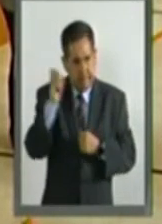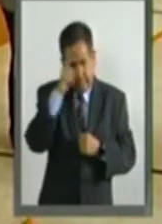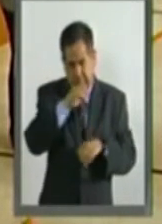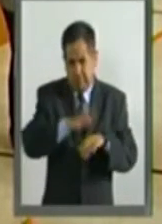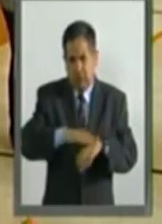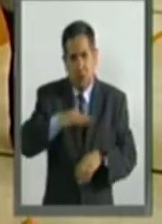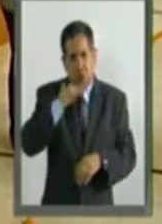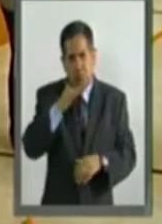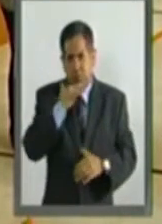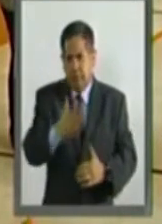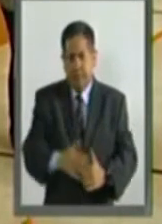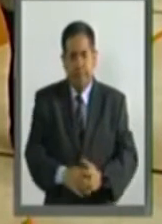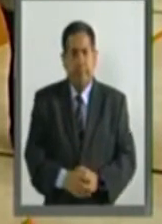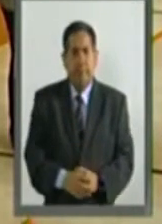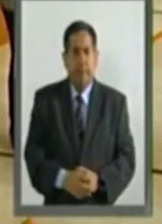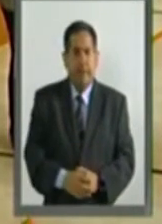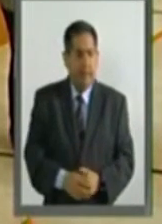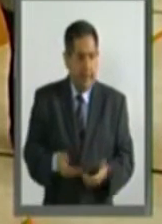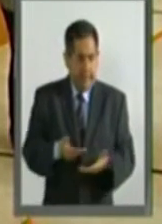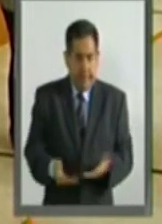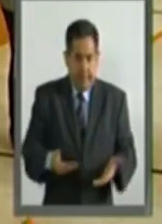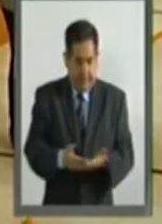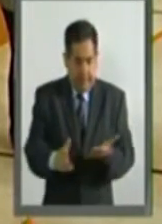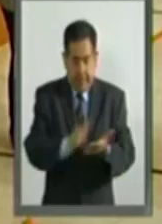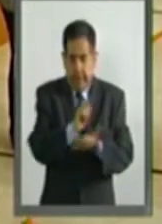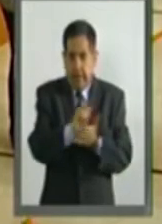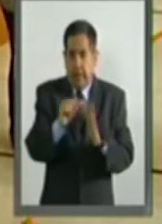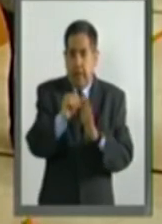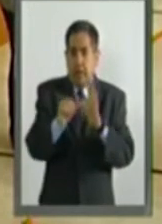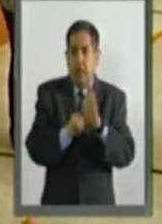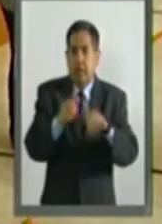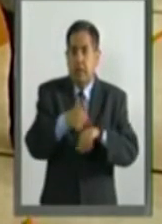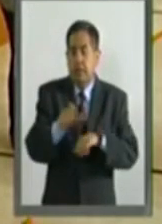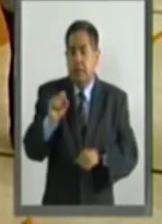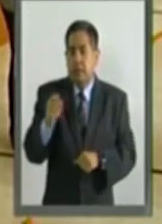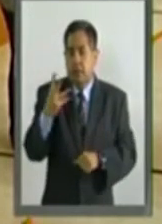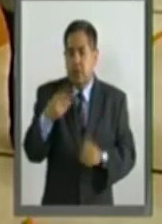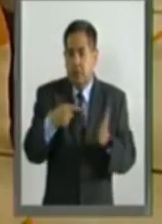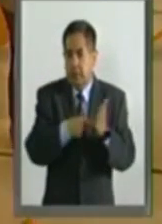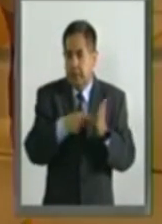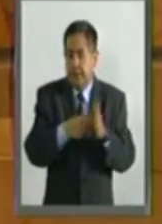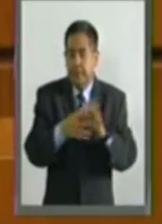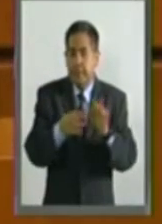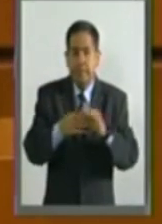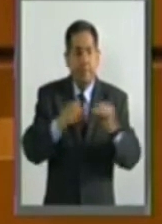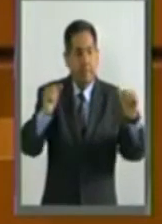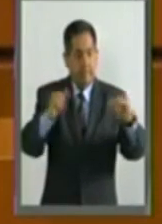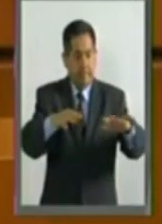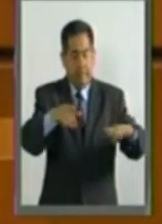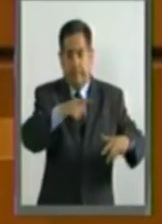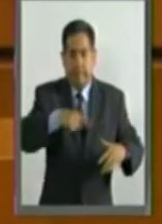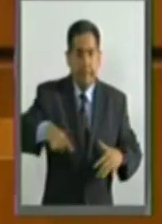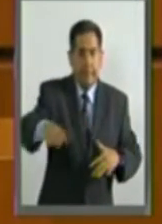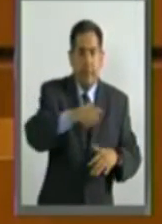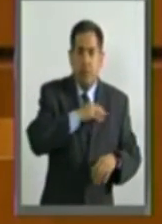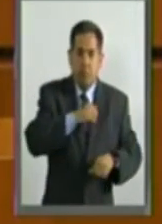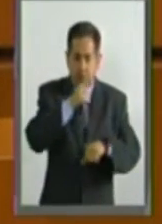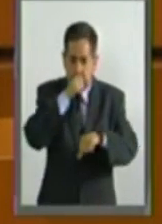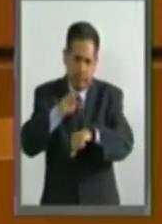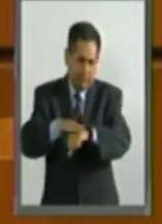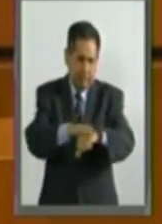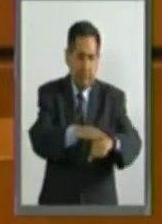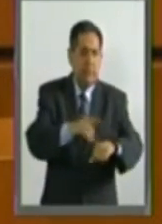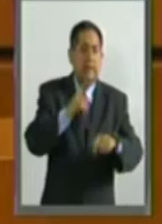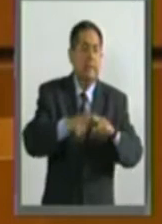corrupción. Actualmente la ley en su artículo 24 establece que la Asamblea podrá ser convocada por el